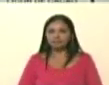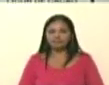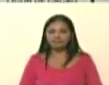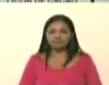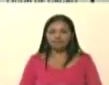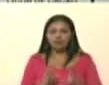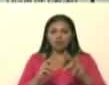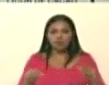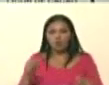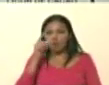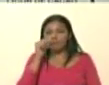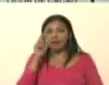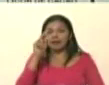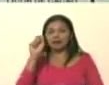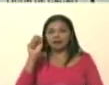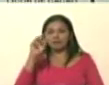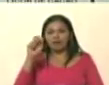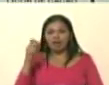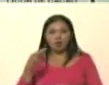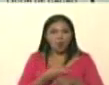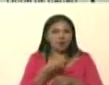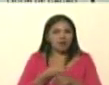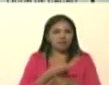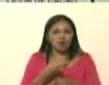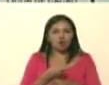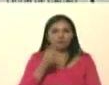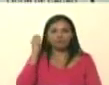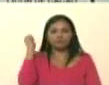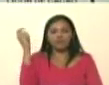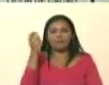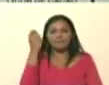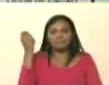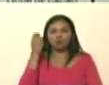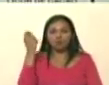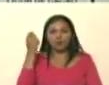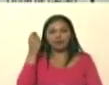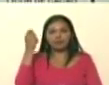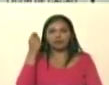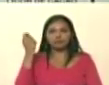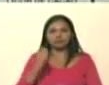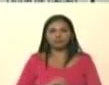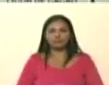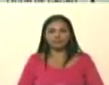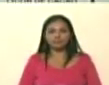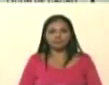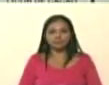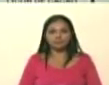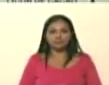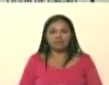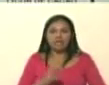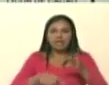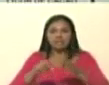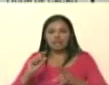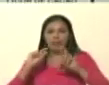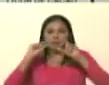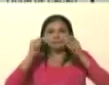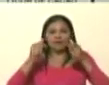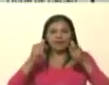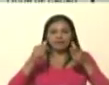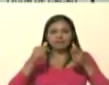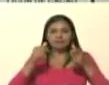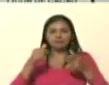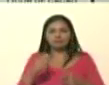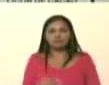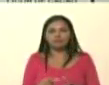rafael calle gobernador del estado portugueses allá está en la siembra de maíz en la finca jure